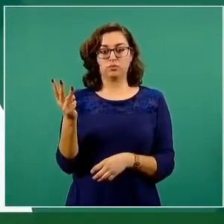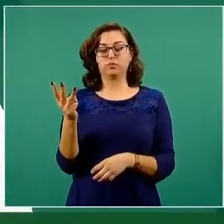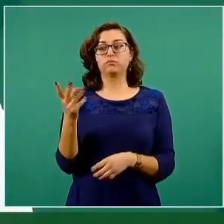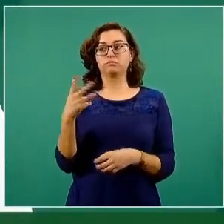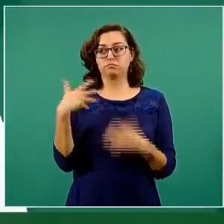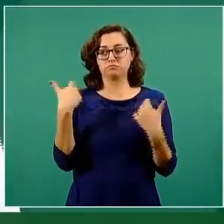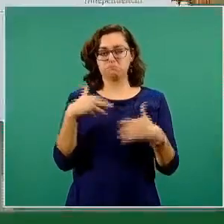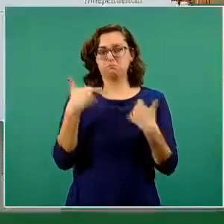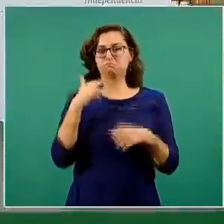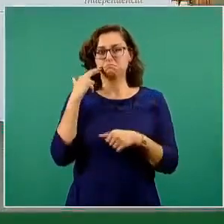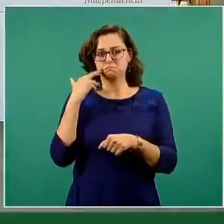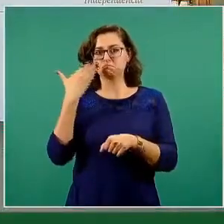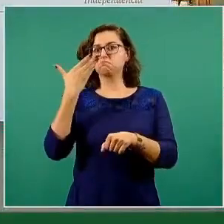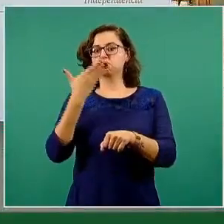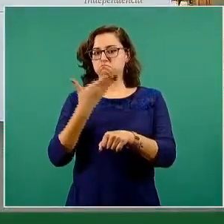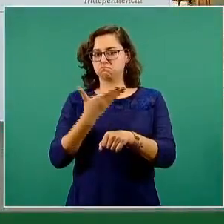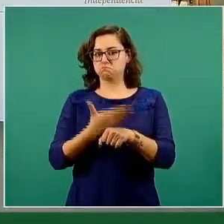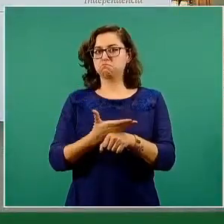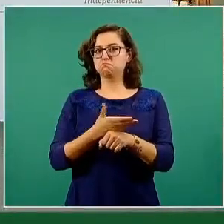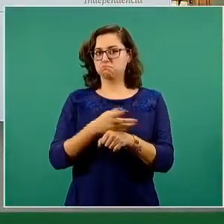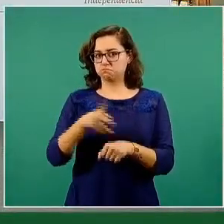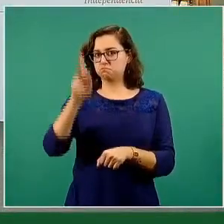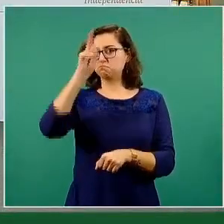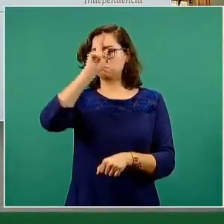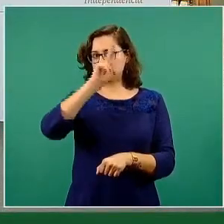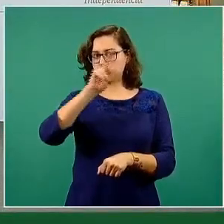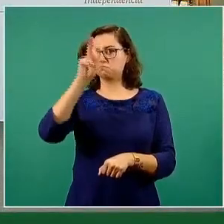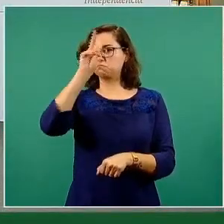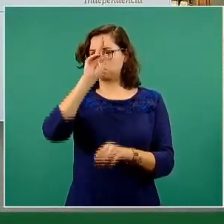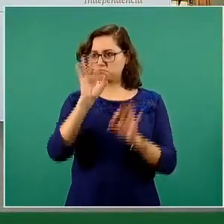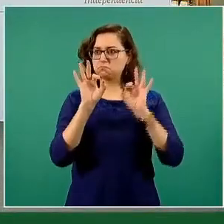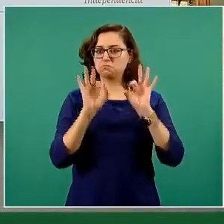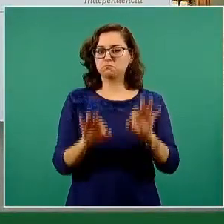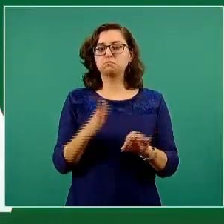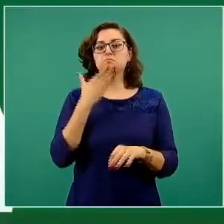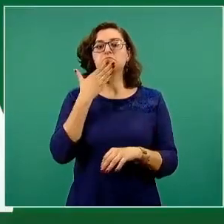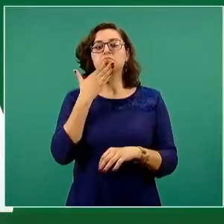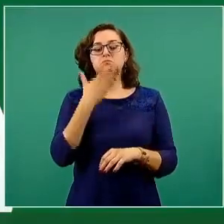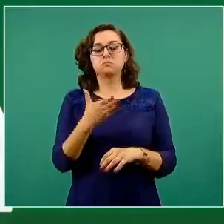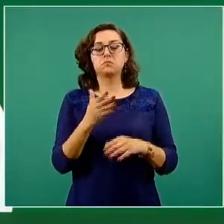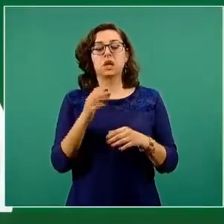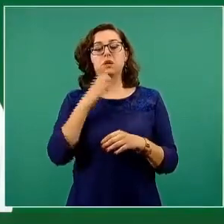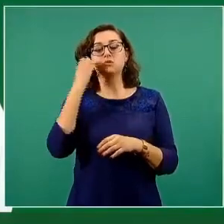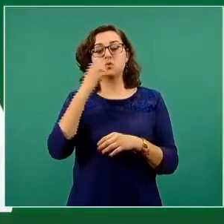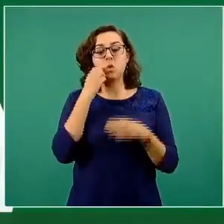Cocambriz, tomaron las decisiones de tener una apertura escalonada